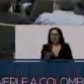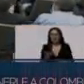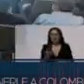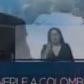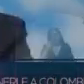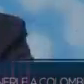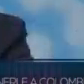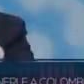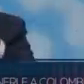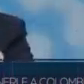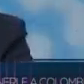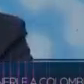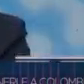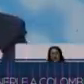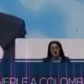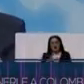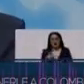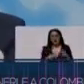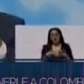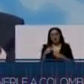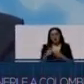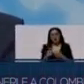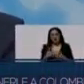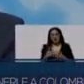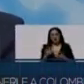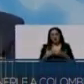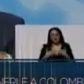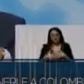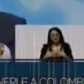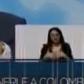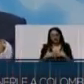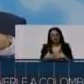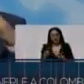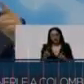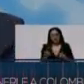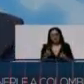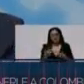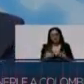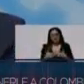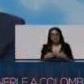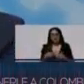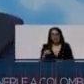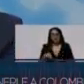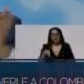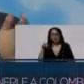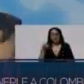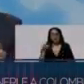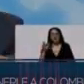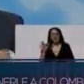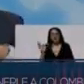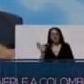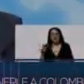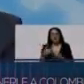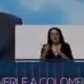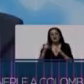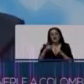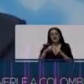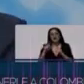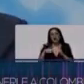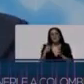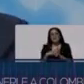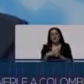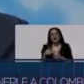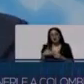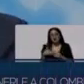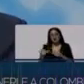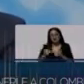persona, claro, en paraísos fiscales, claro, haciendo lo que le da la gana, pero al parecer